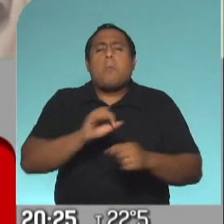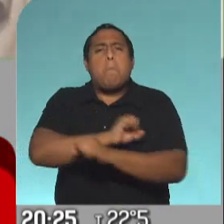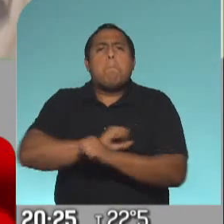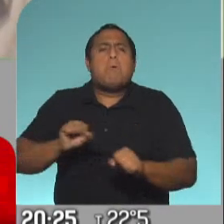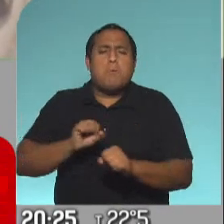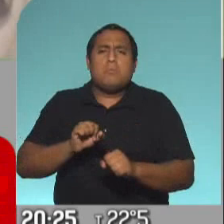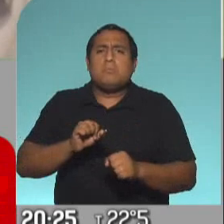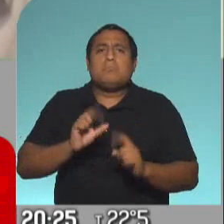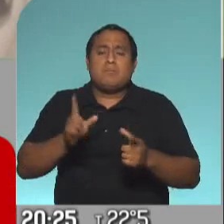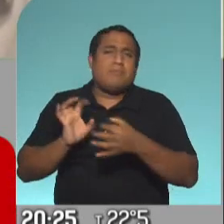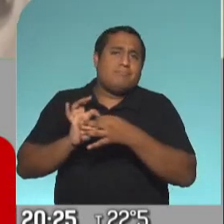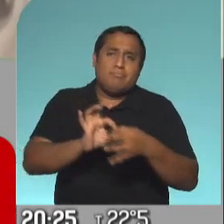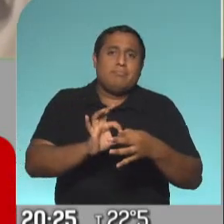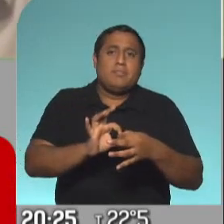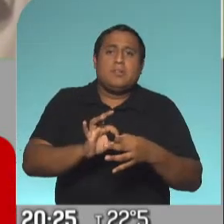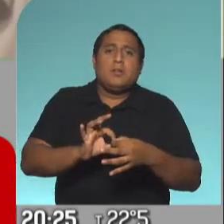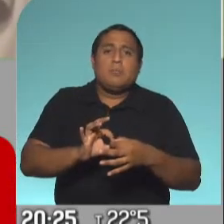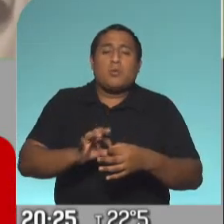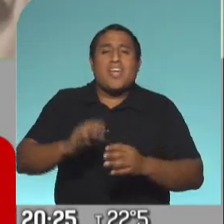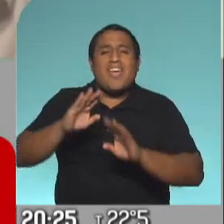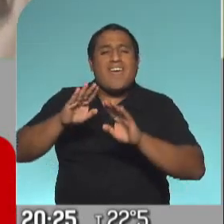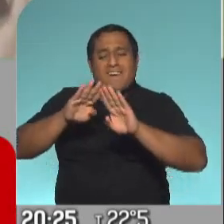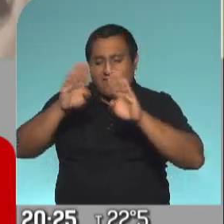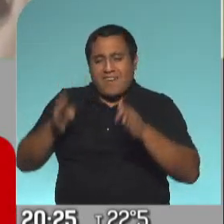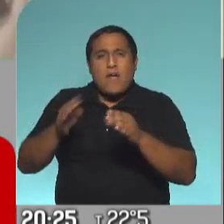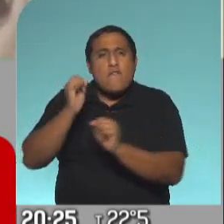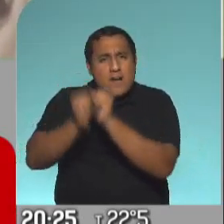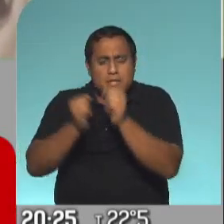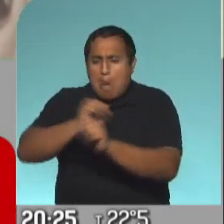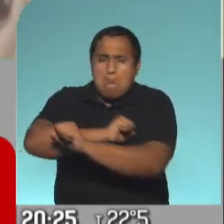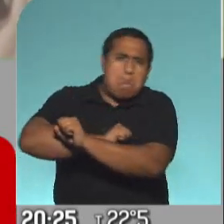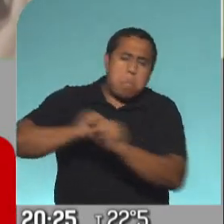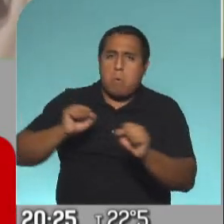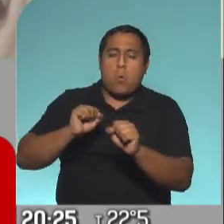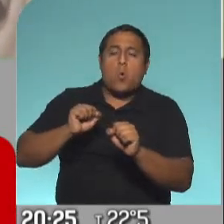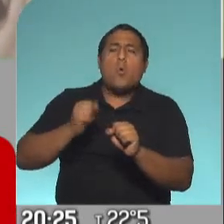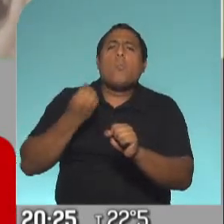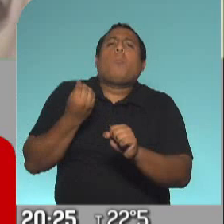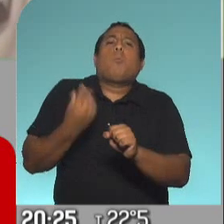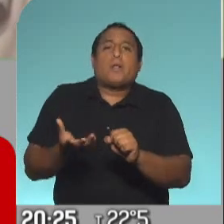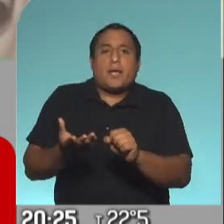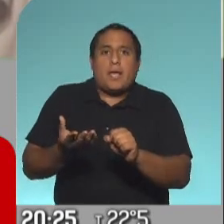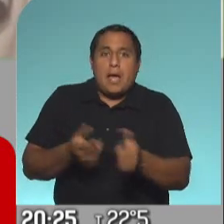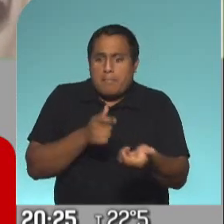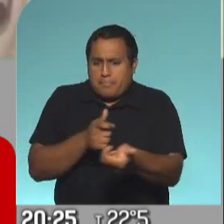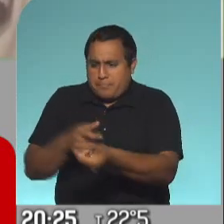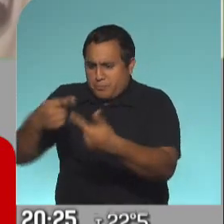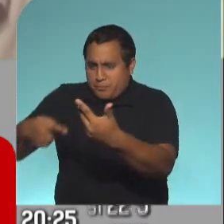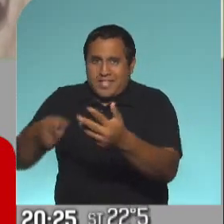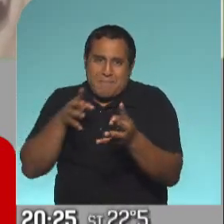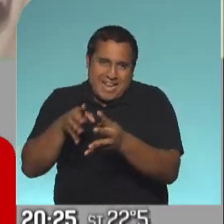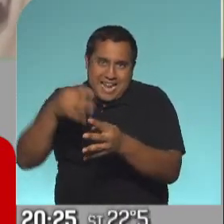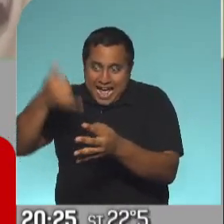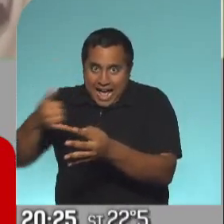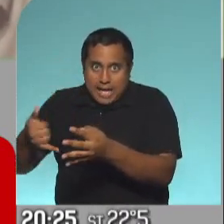otra porque la voladura de la fábrica tuvo que ver con el ocultamiento del material bélico que se había